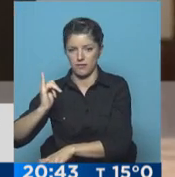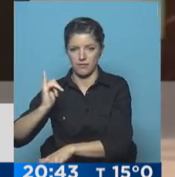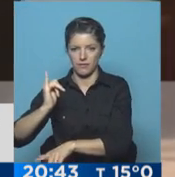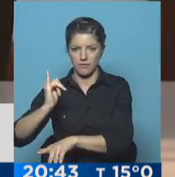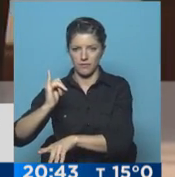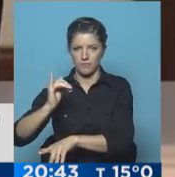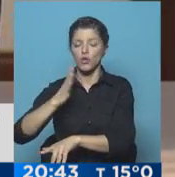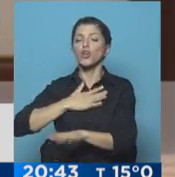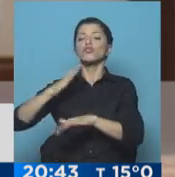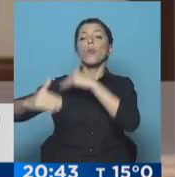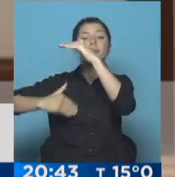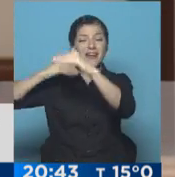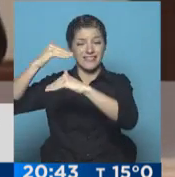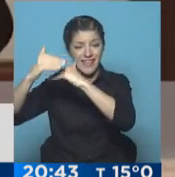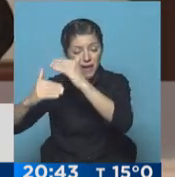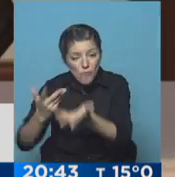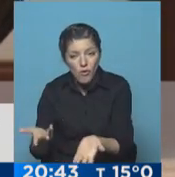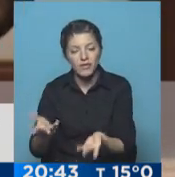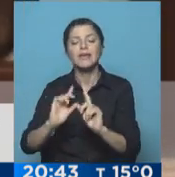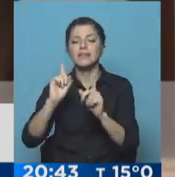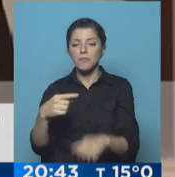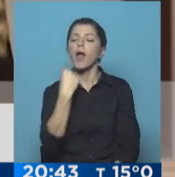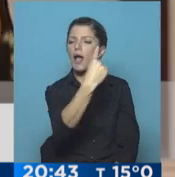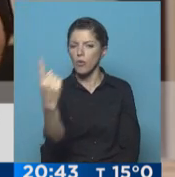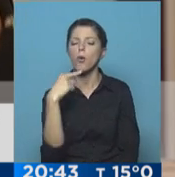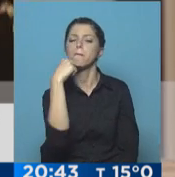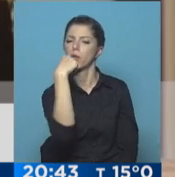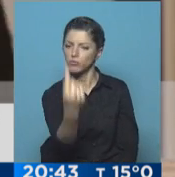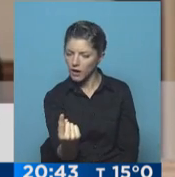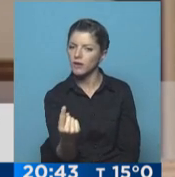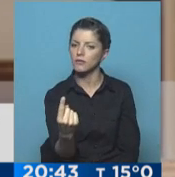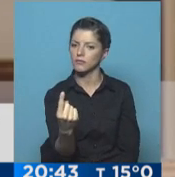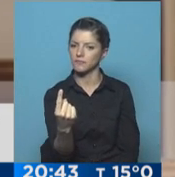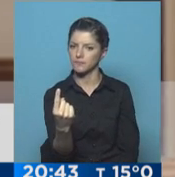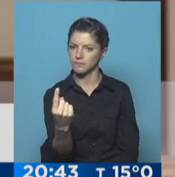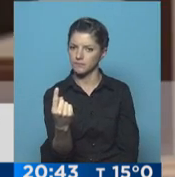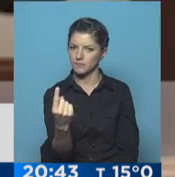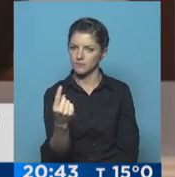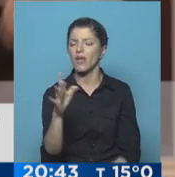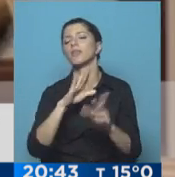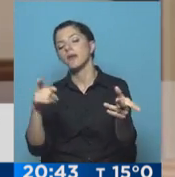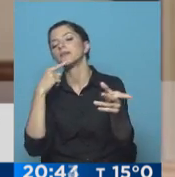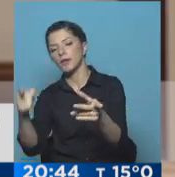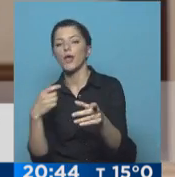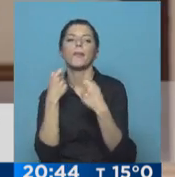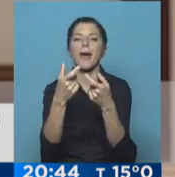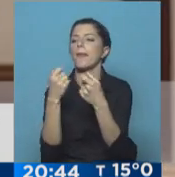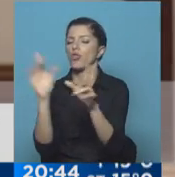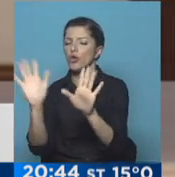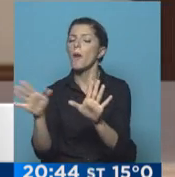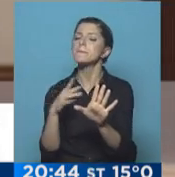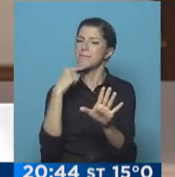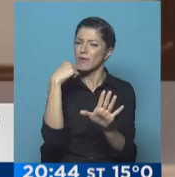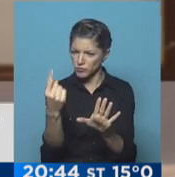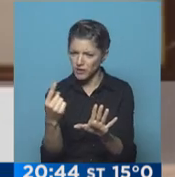hemos progresado. Hay que preguntarle a cada argentino, en lugar de darle esto,